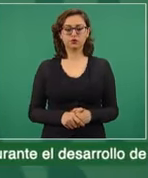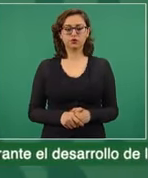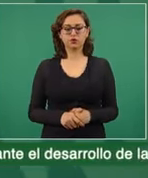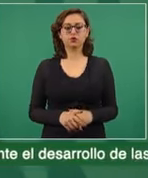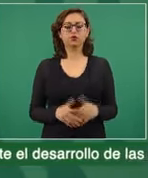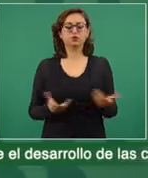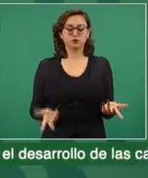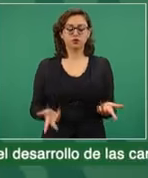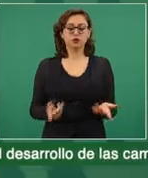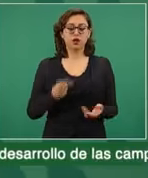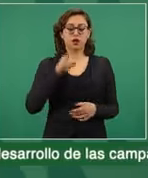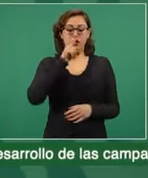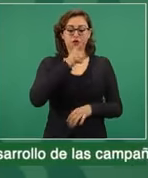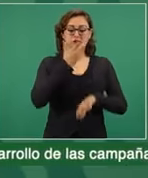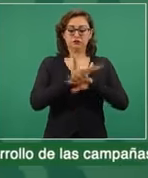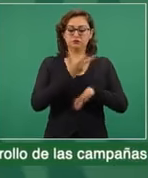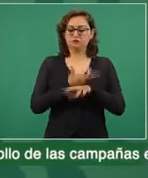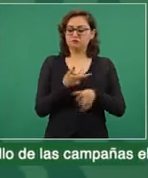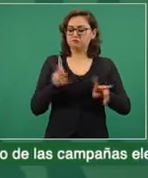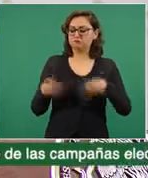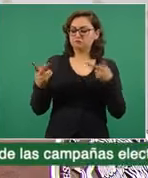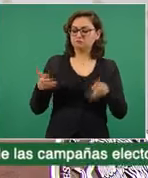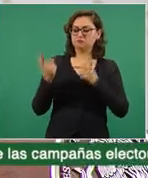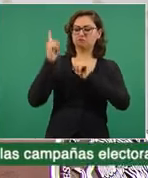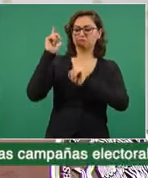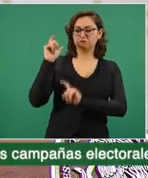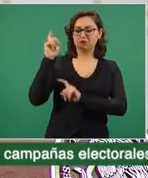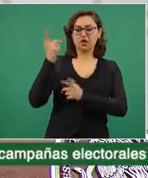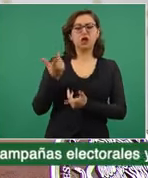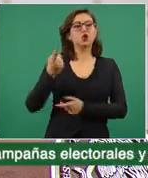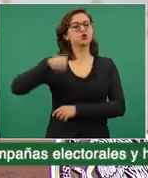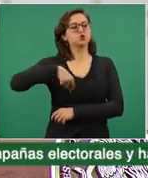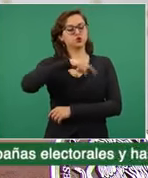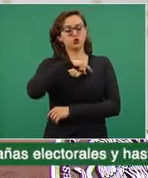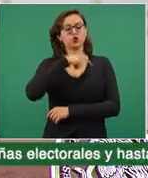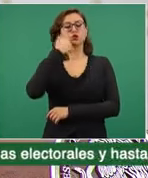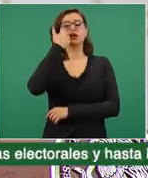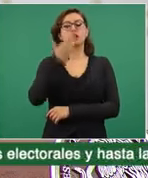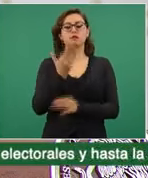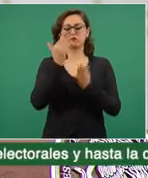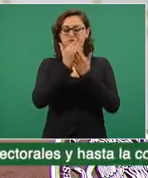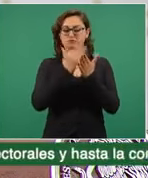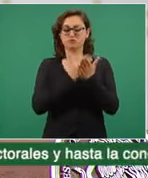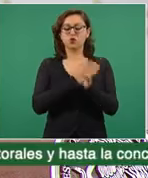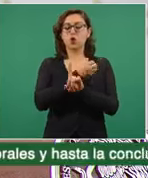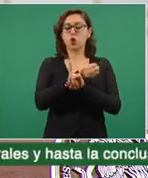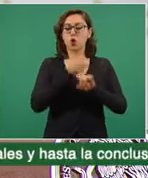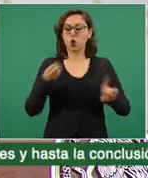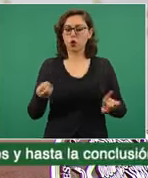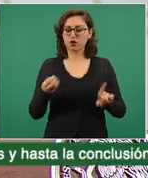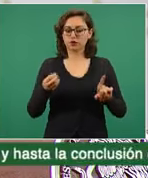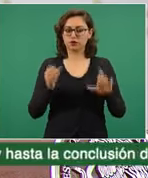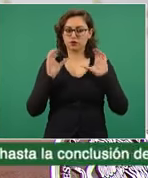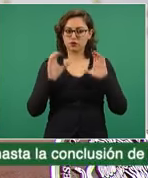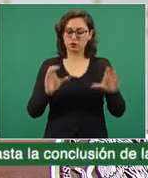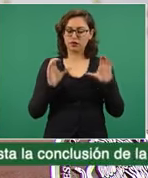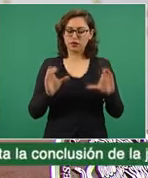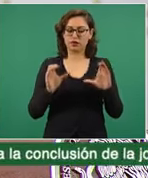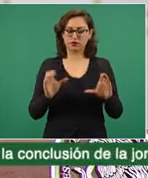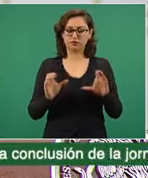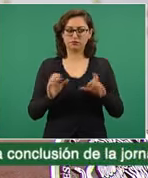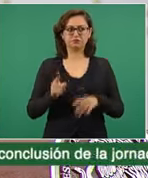las armas y coincidimos con el gobierno de Estados Unidos, con el presidente Biden,